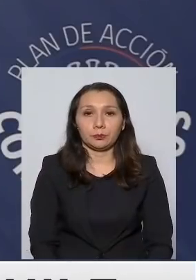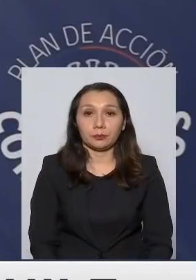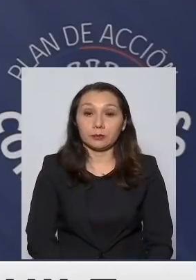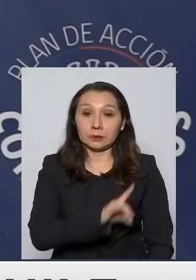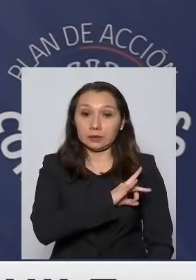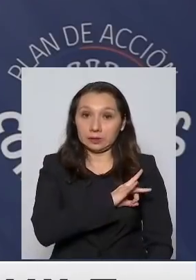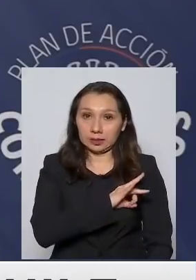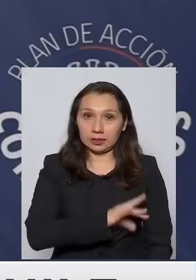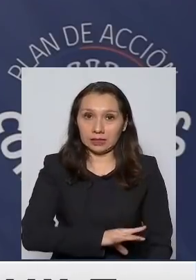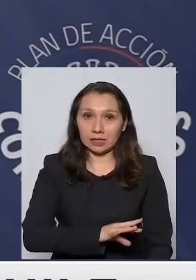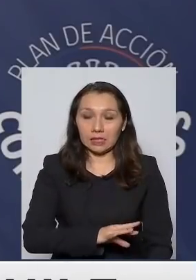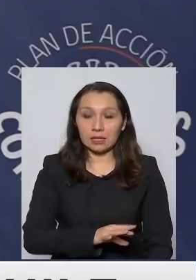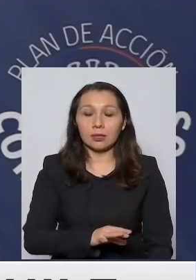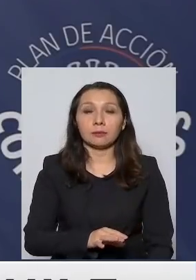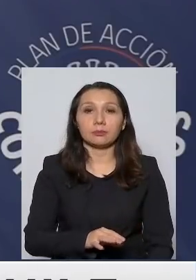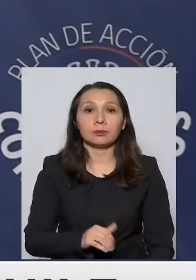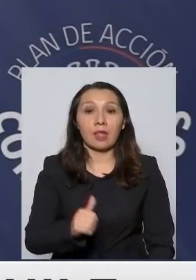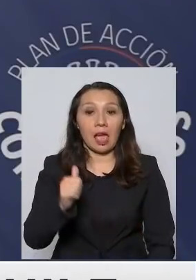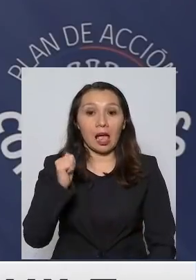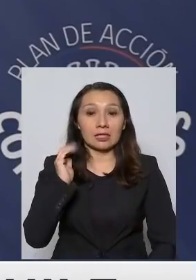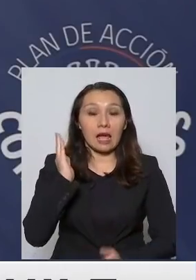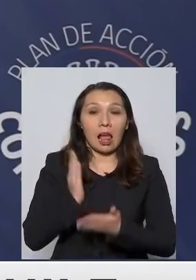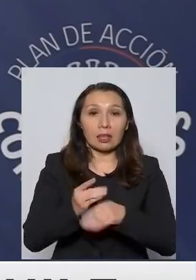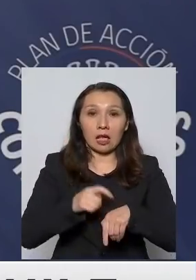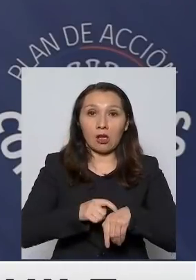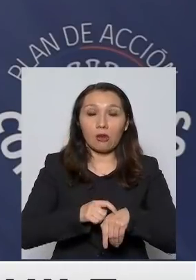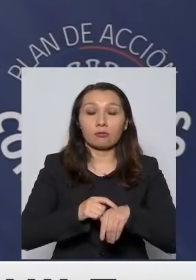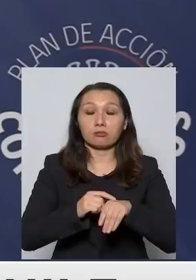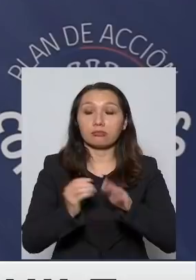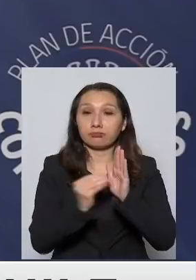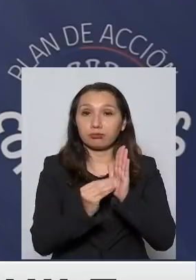En Chile, al día de ayer, tuvimos